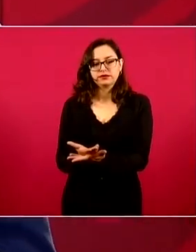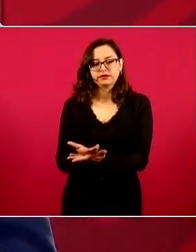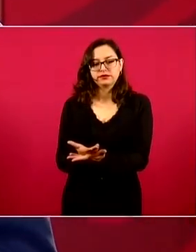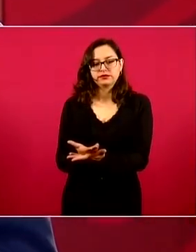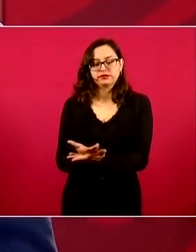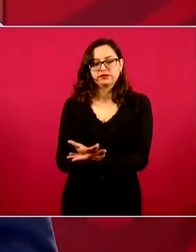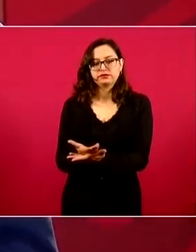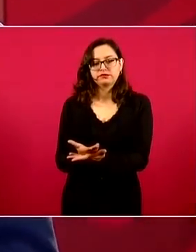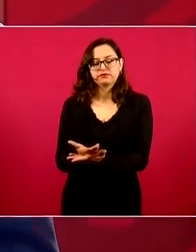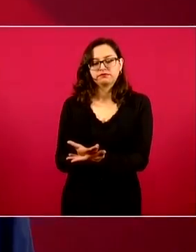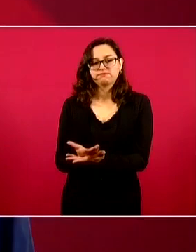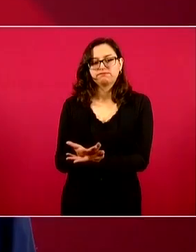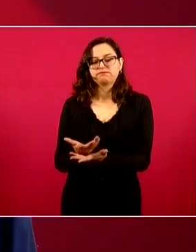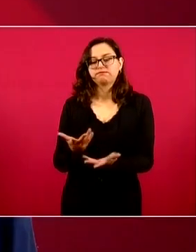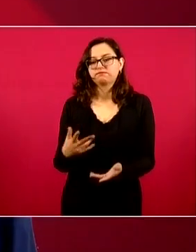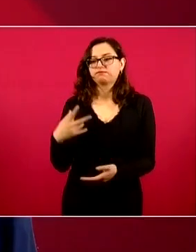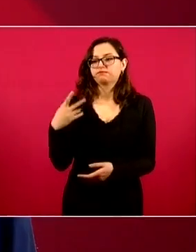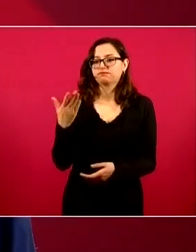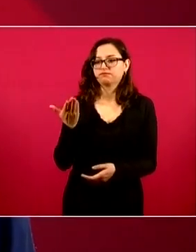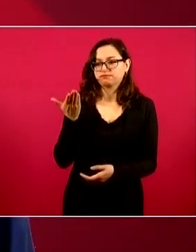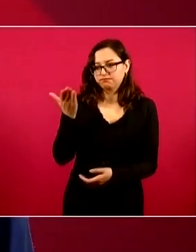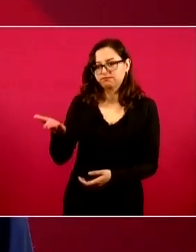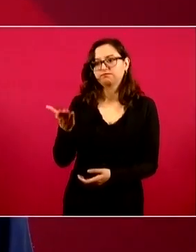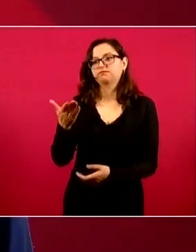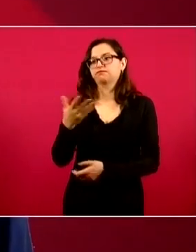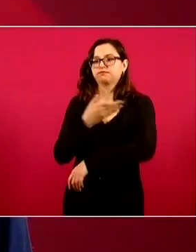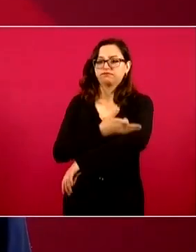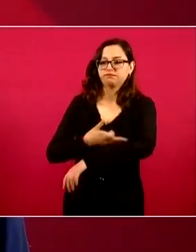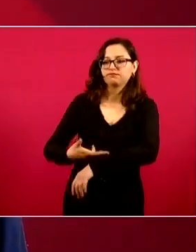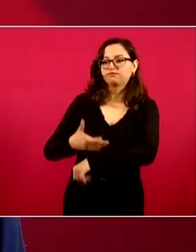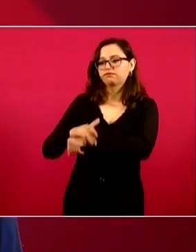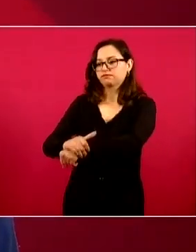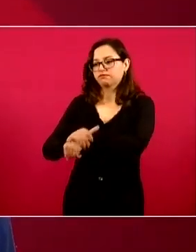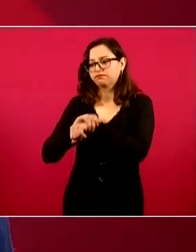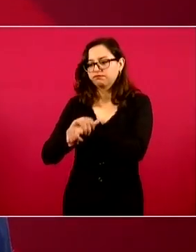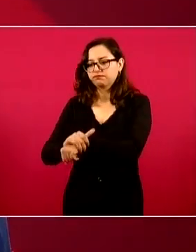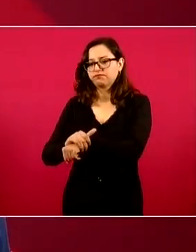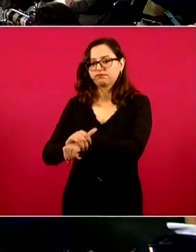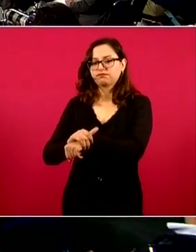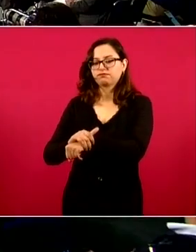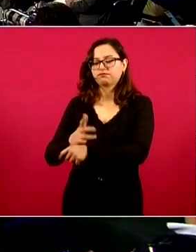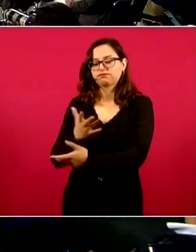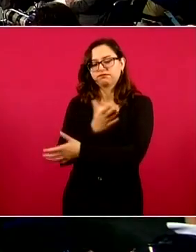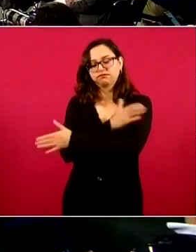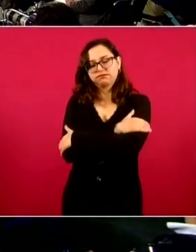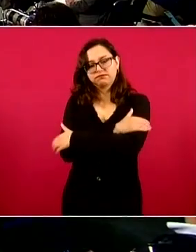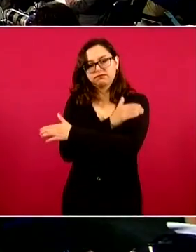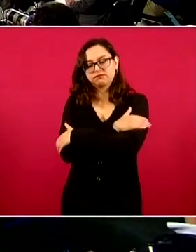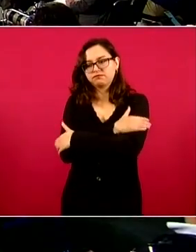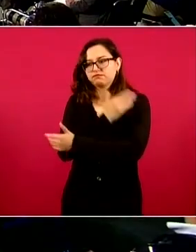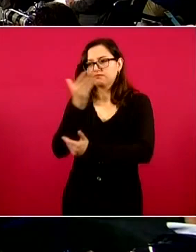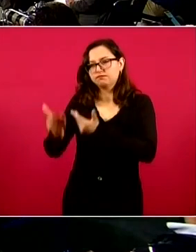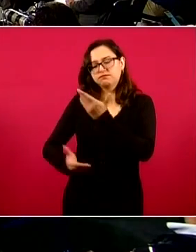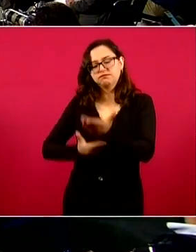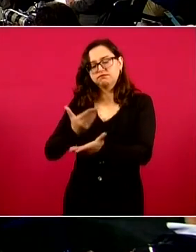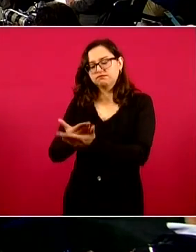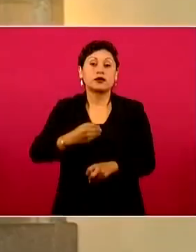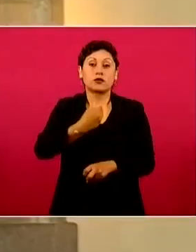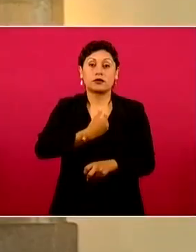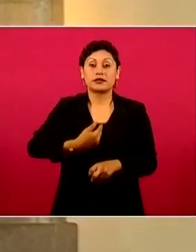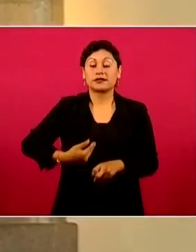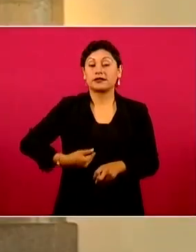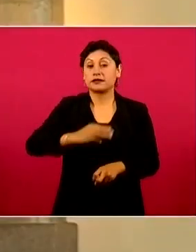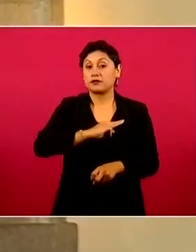y le mandamos a él, a su familia, a sus amigos, un abrazo muy